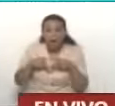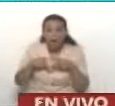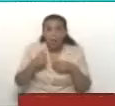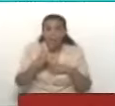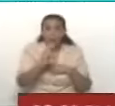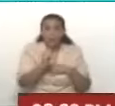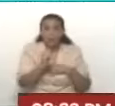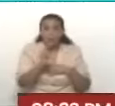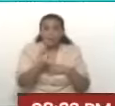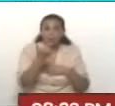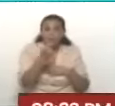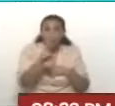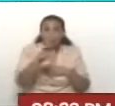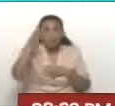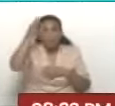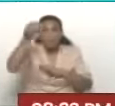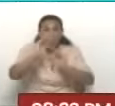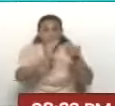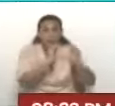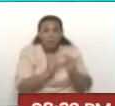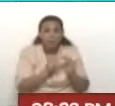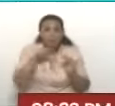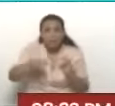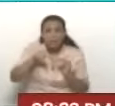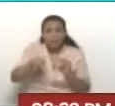12 consejos comunales y tiene